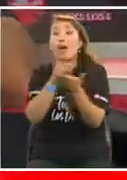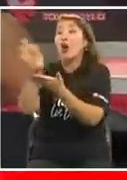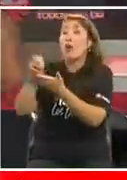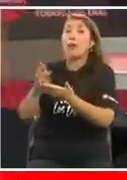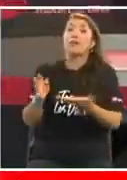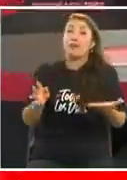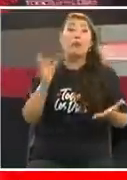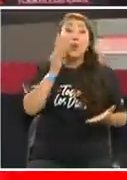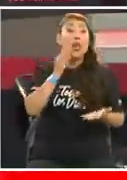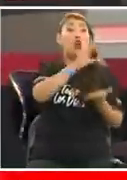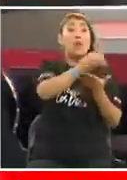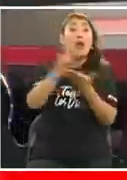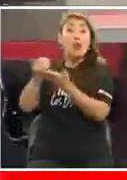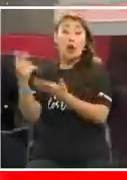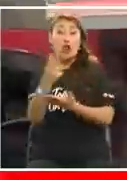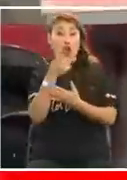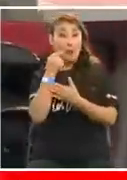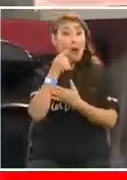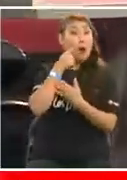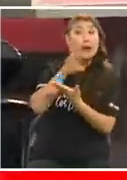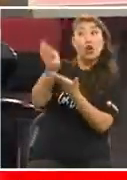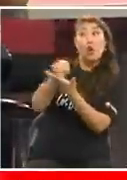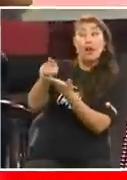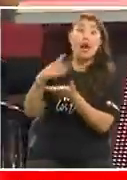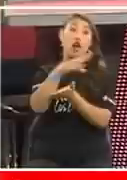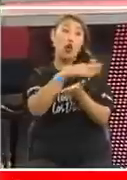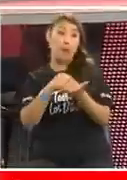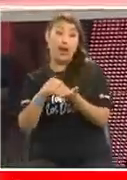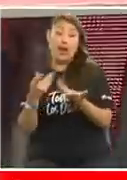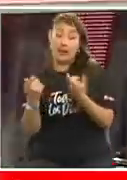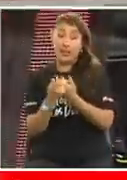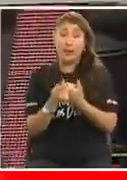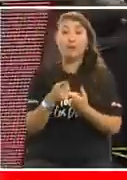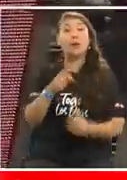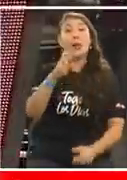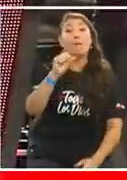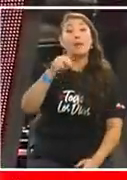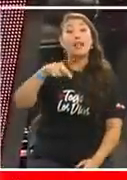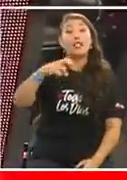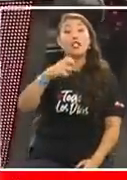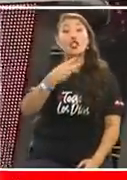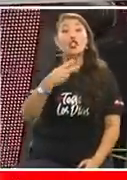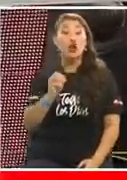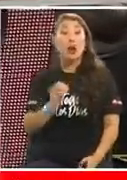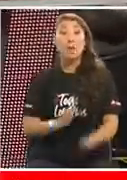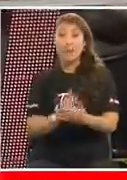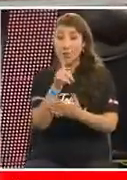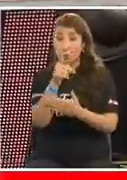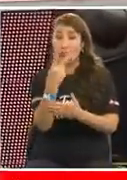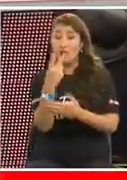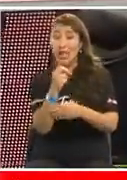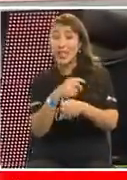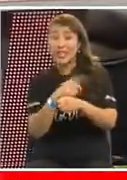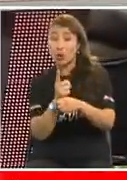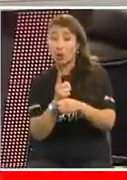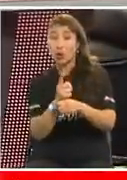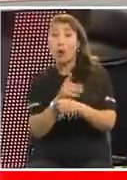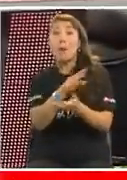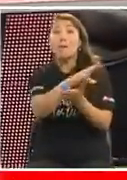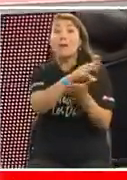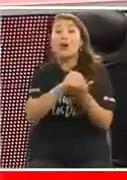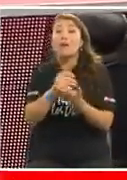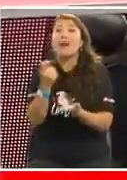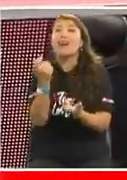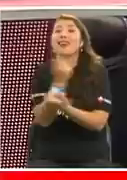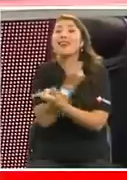entonces, Pancho, ¿me escucháis, no? Sí. Vamos. Pancho, partes tú y tienes 20 segundos para imitar la